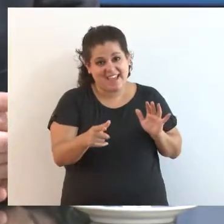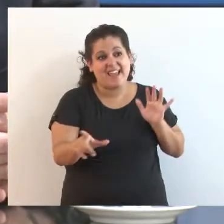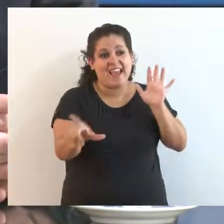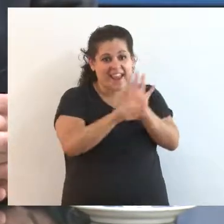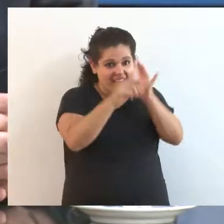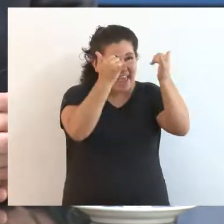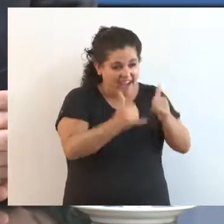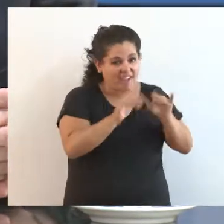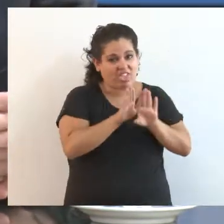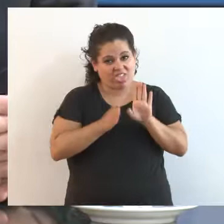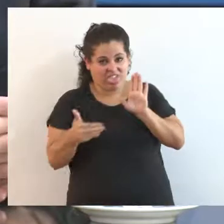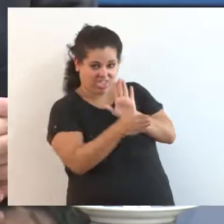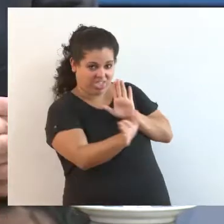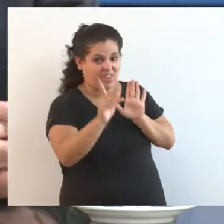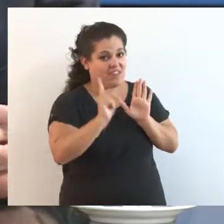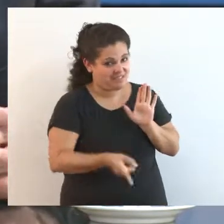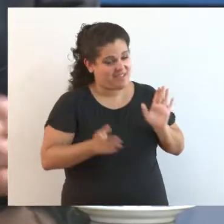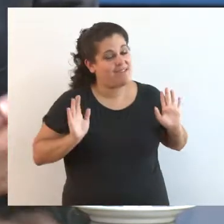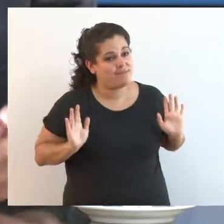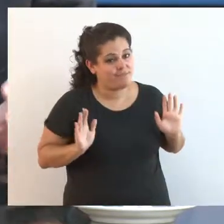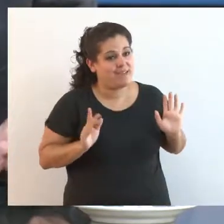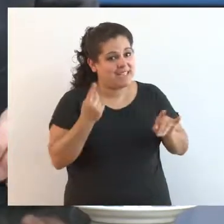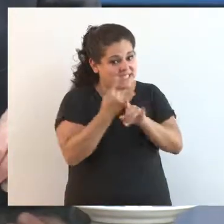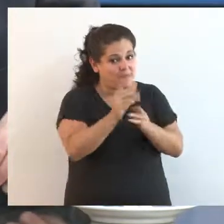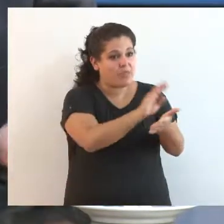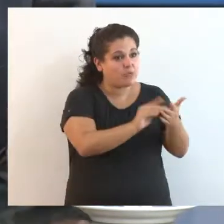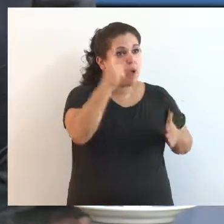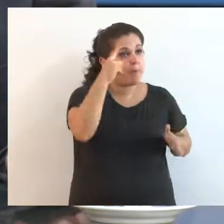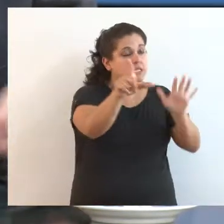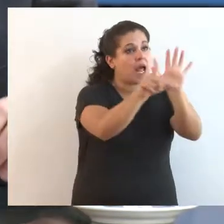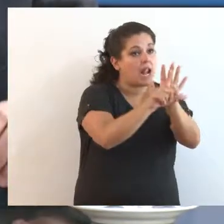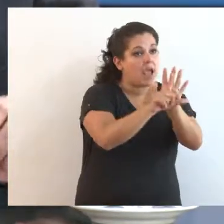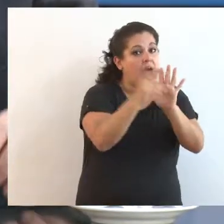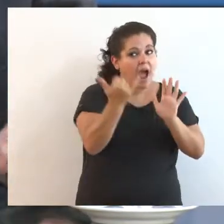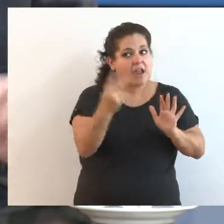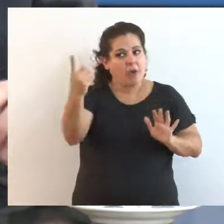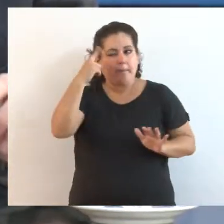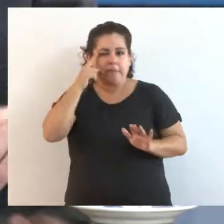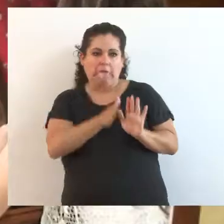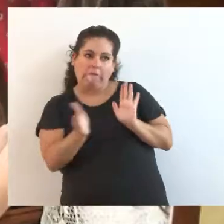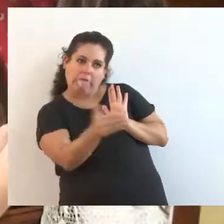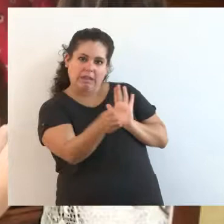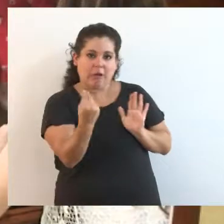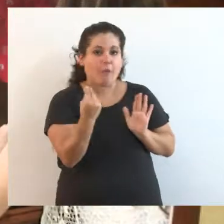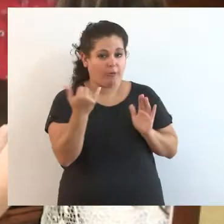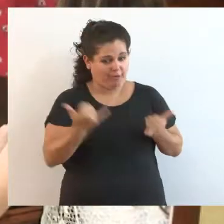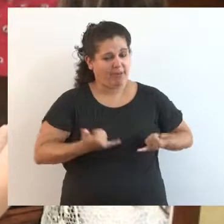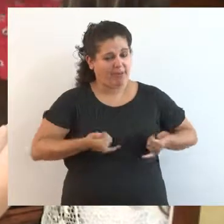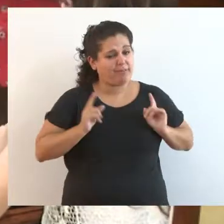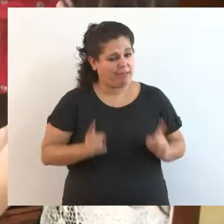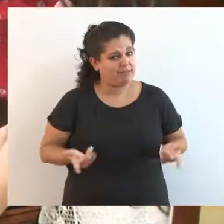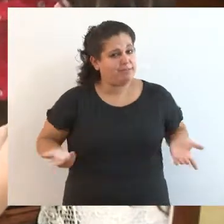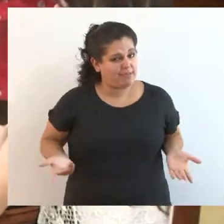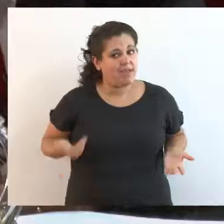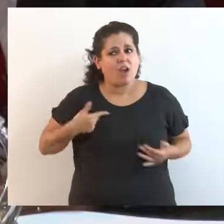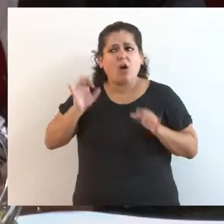dicen que echa la idea y echa la trampa, y claro. cuando hay un abogado pensando una ley, aparecen dos pensando cómo esquivarla. Exactamente, sí,